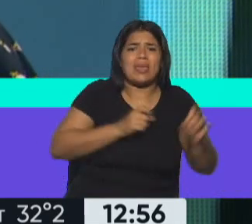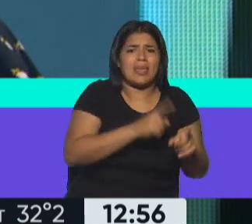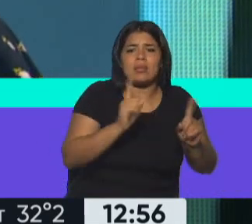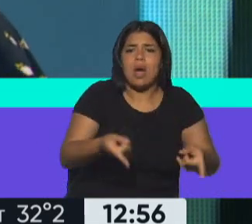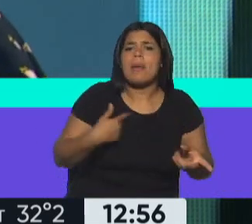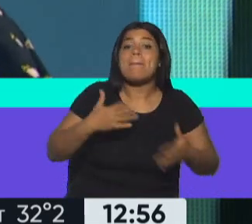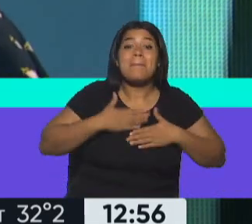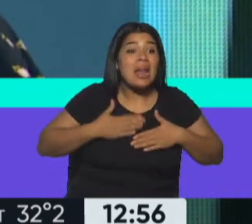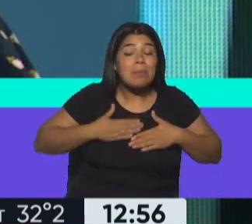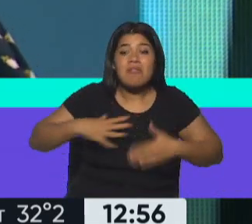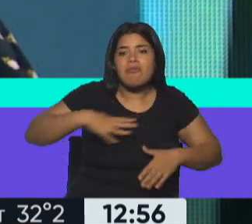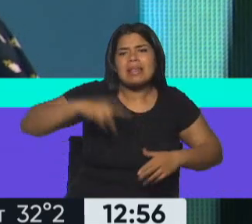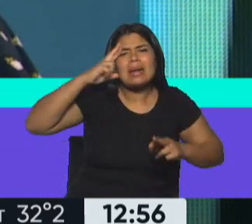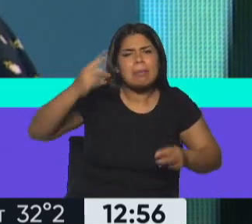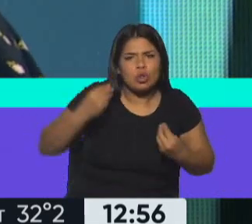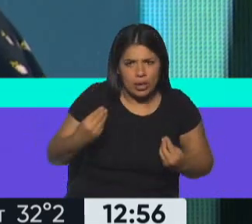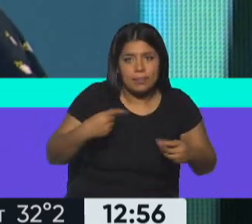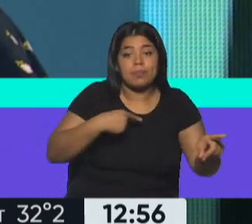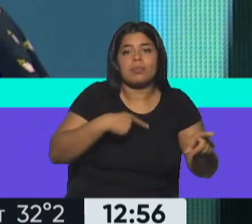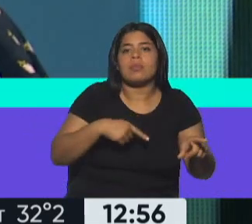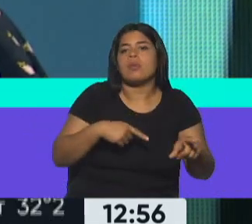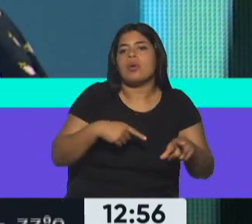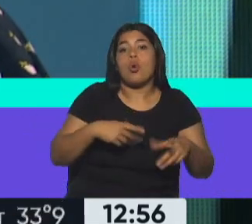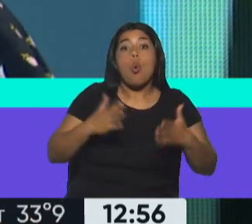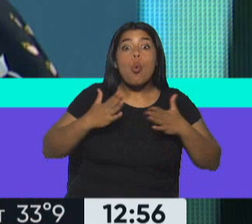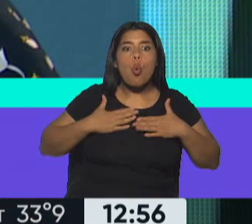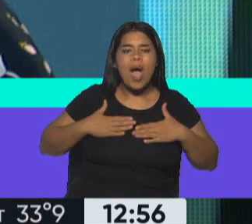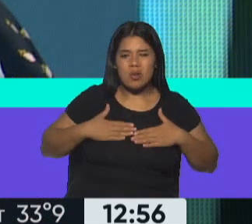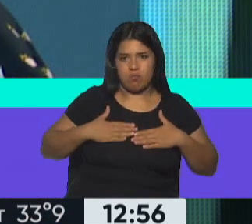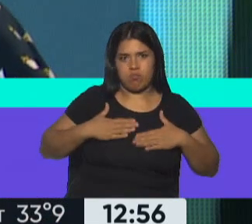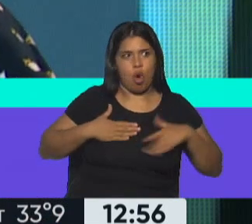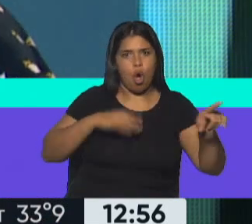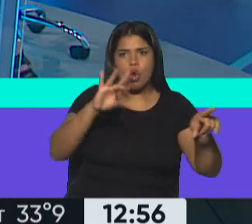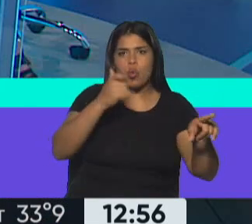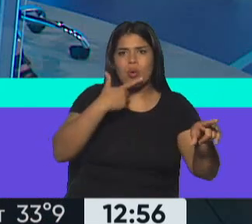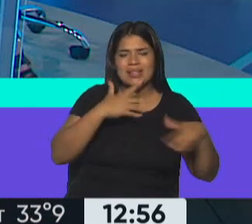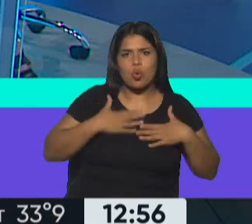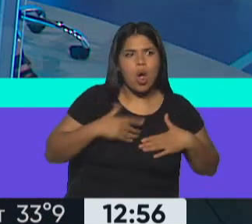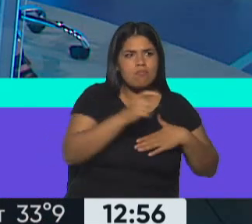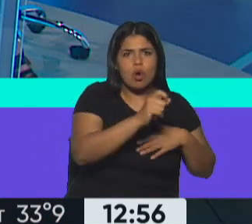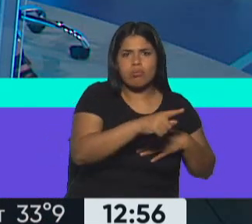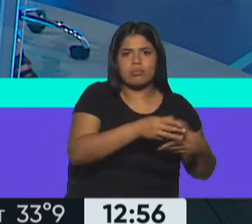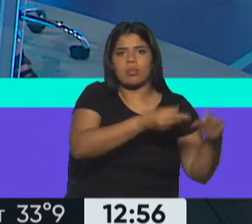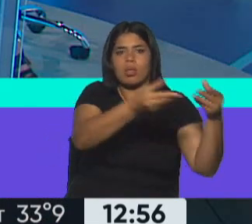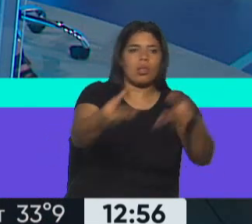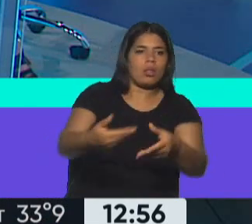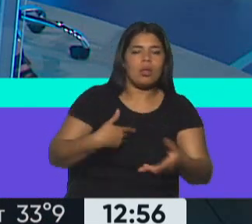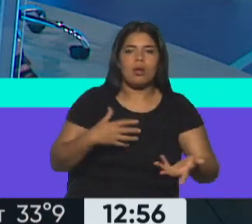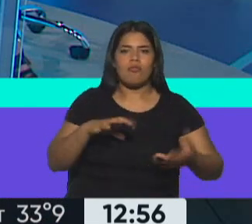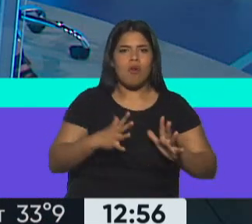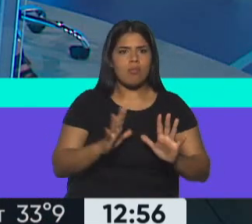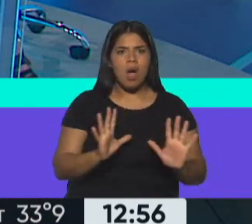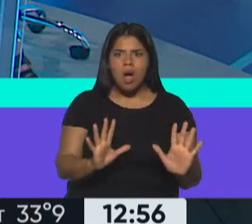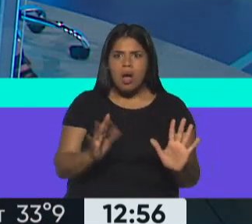falta de respeto total la que hicieron en entregarle el cuerpo de lucas ustedes saben que yo me convertí en una a mí me